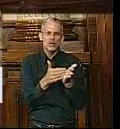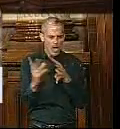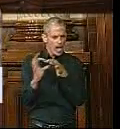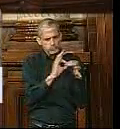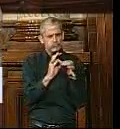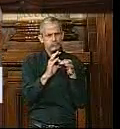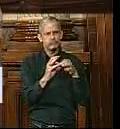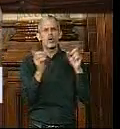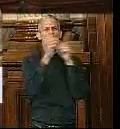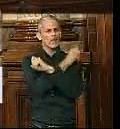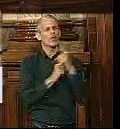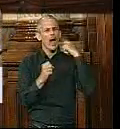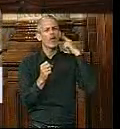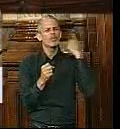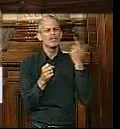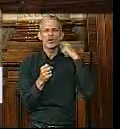relacionada a la cuestión